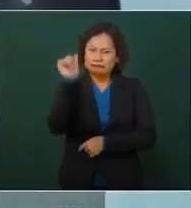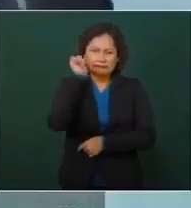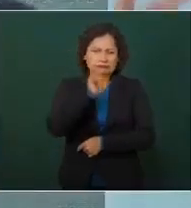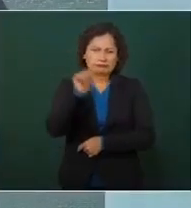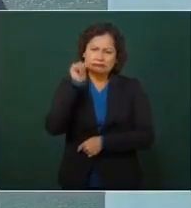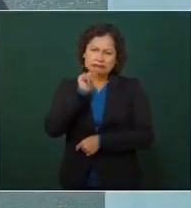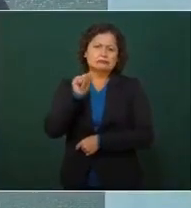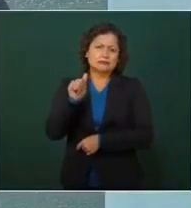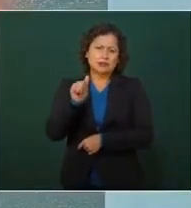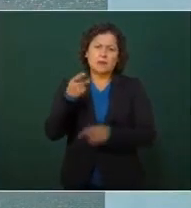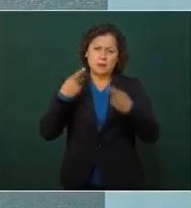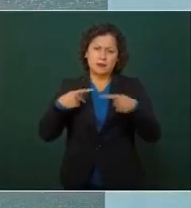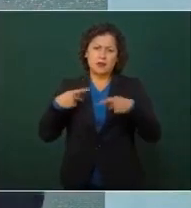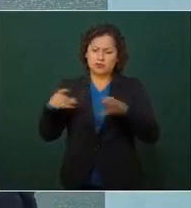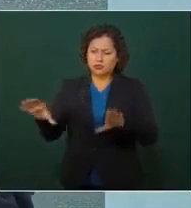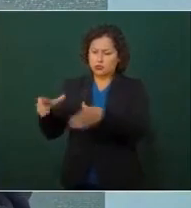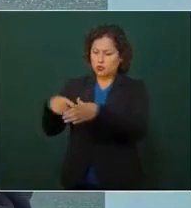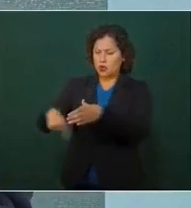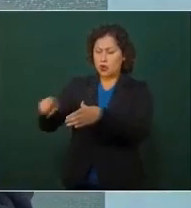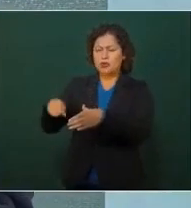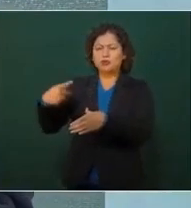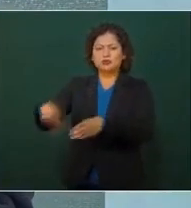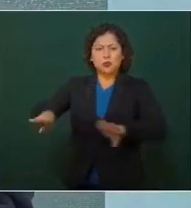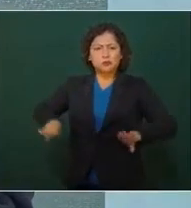han habido conservadores y liberales.